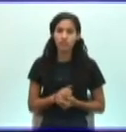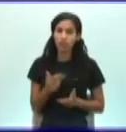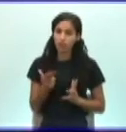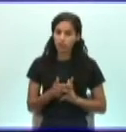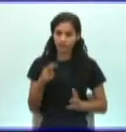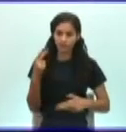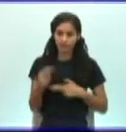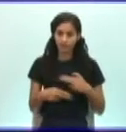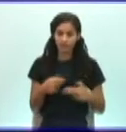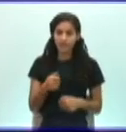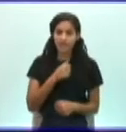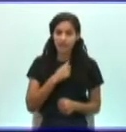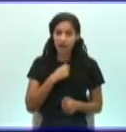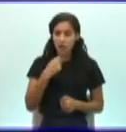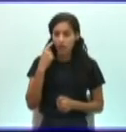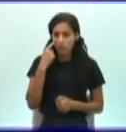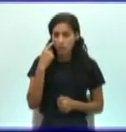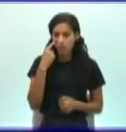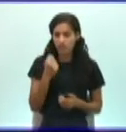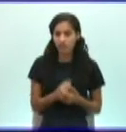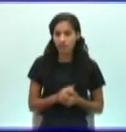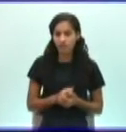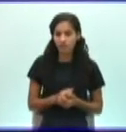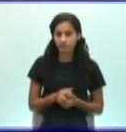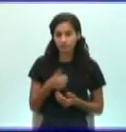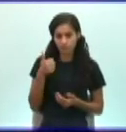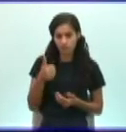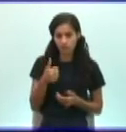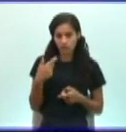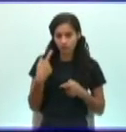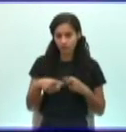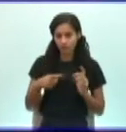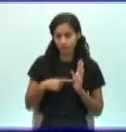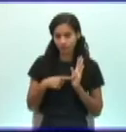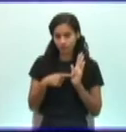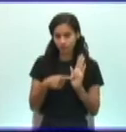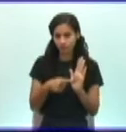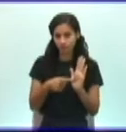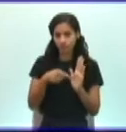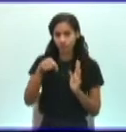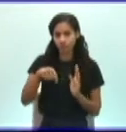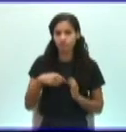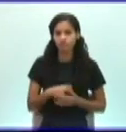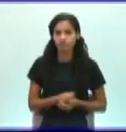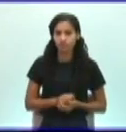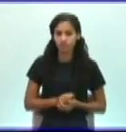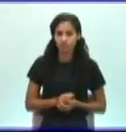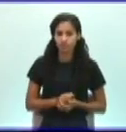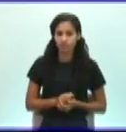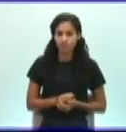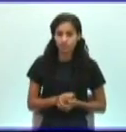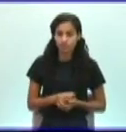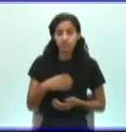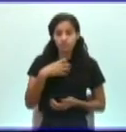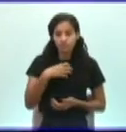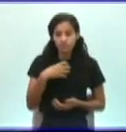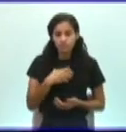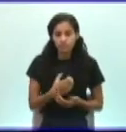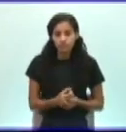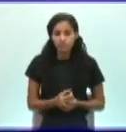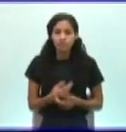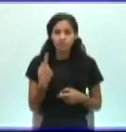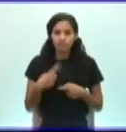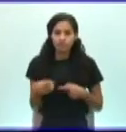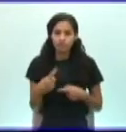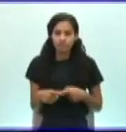eso quiero que se fijen y observen bien la ilustración que voy a mostrarles. Aquí vemos las